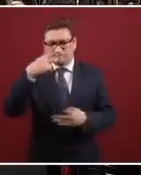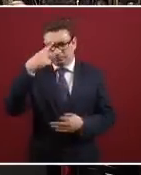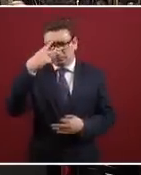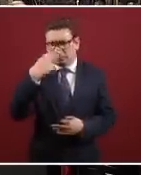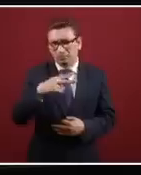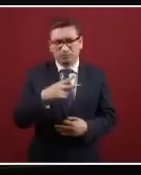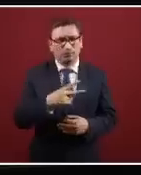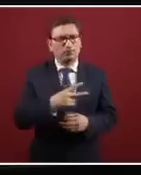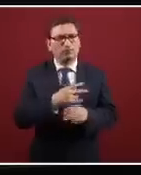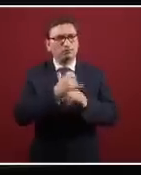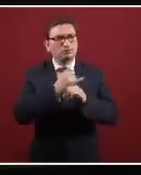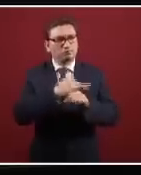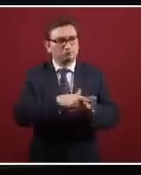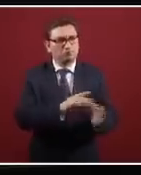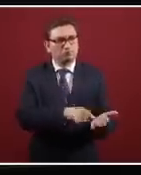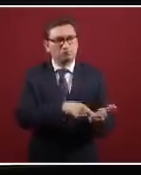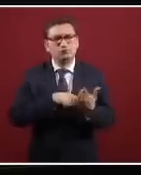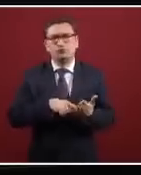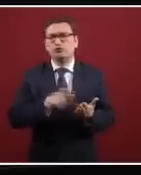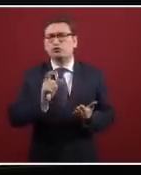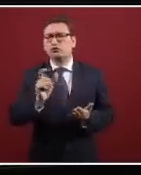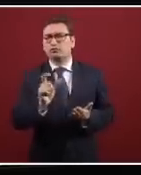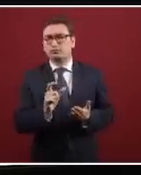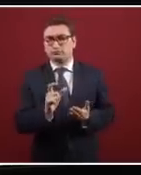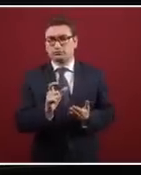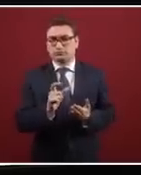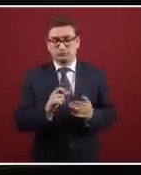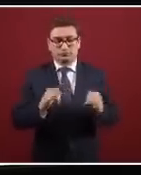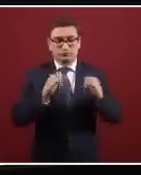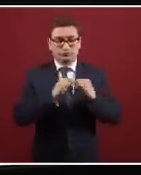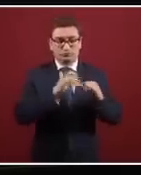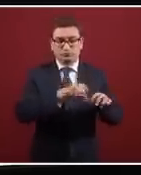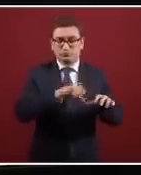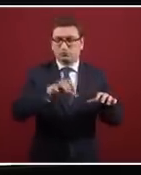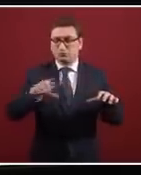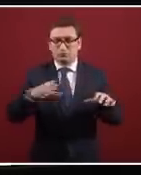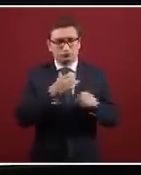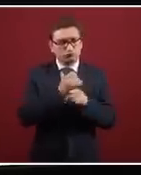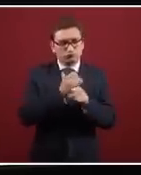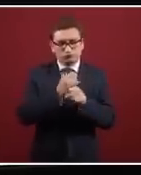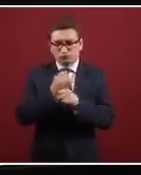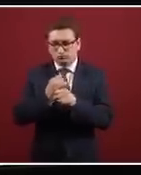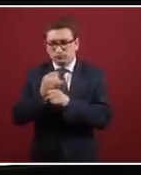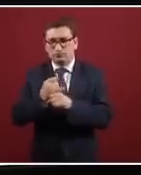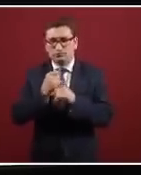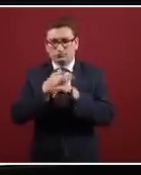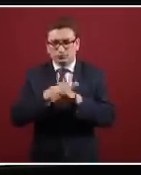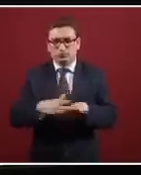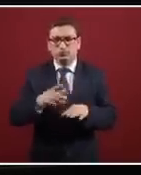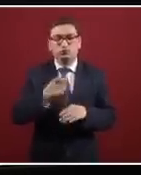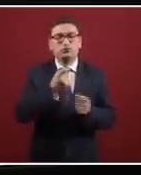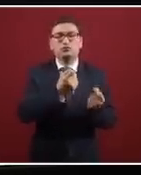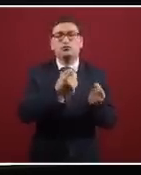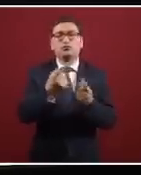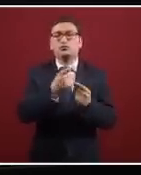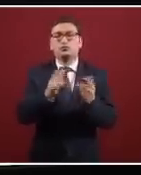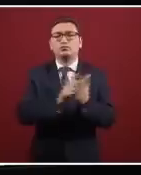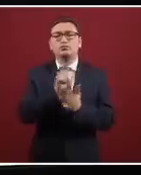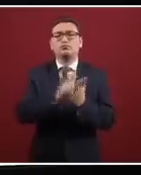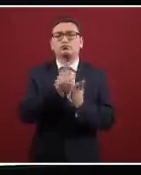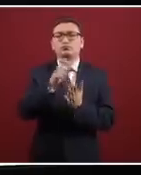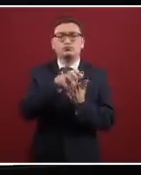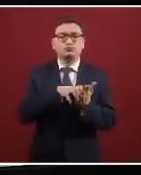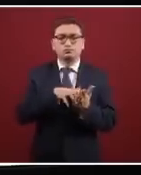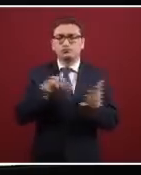por secretarías de cuántos despidos están vinculados a la ley de austeridad y